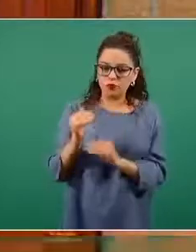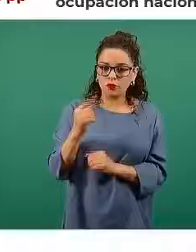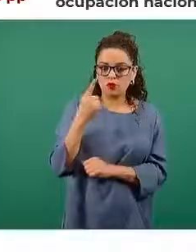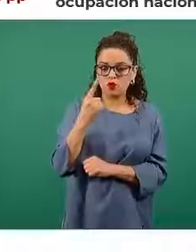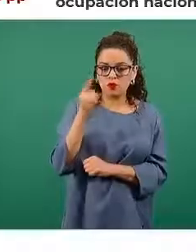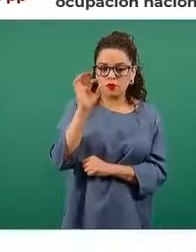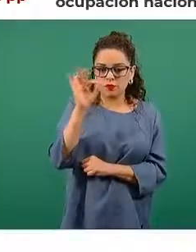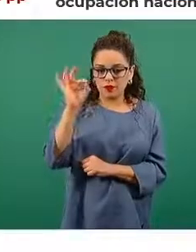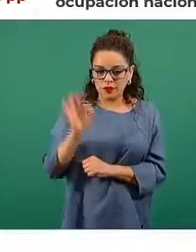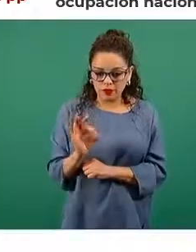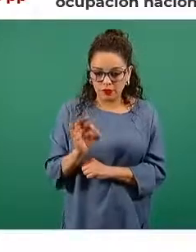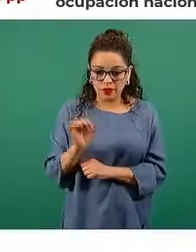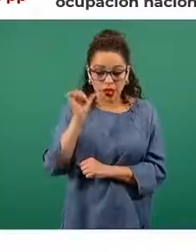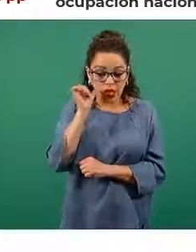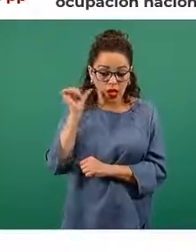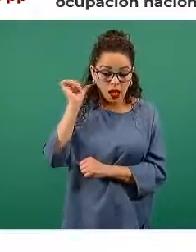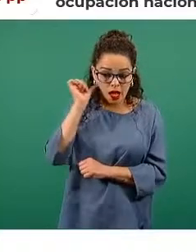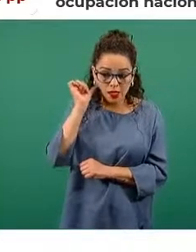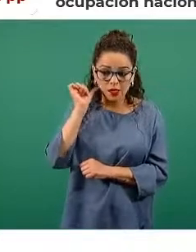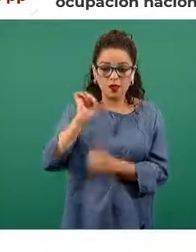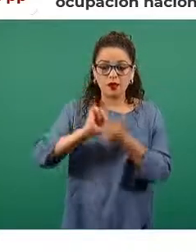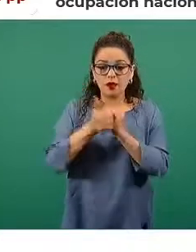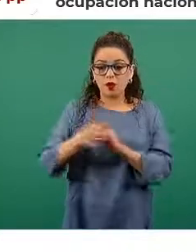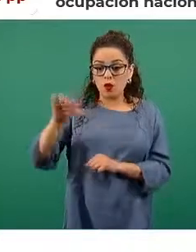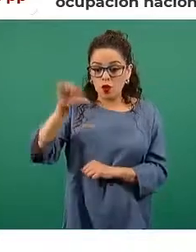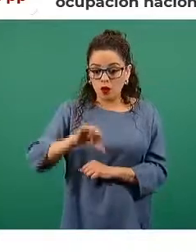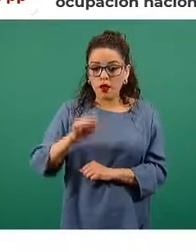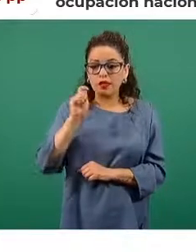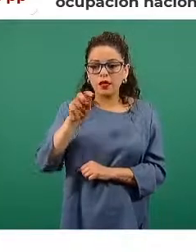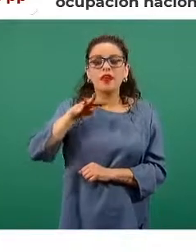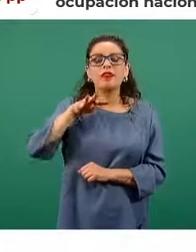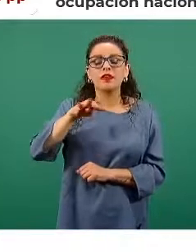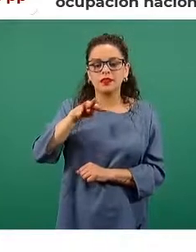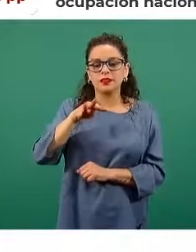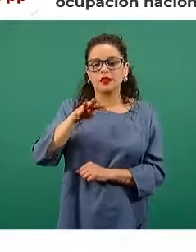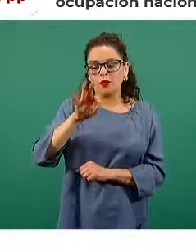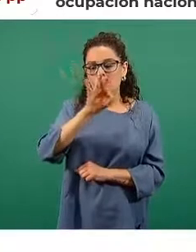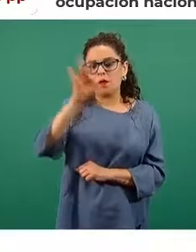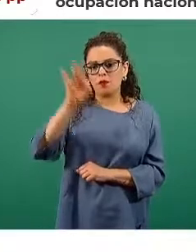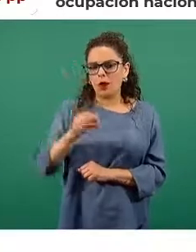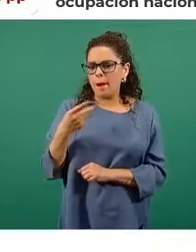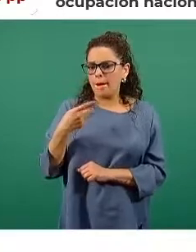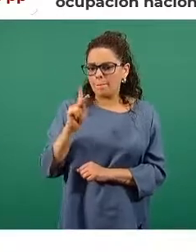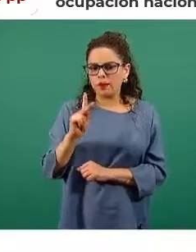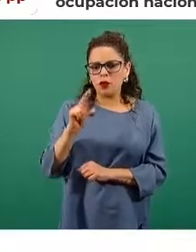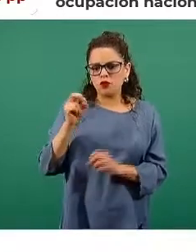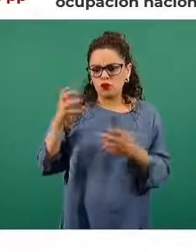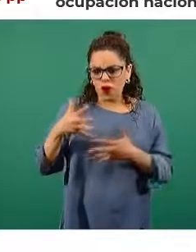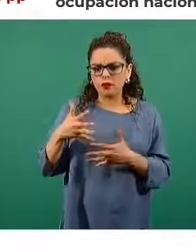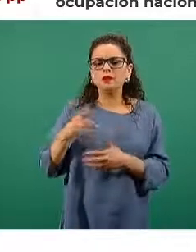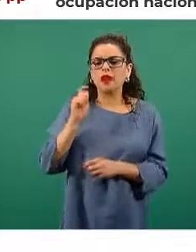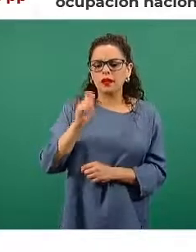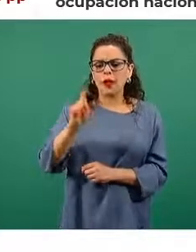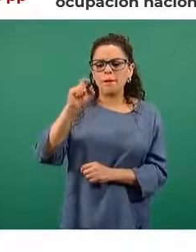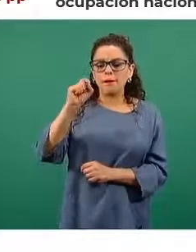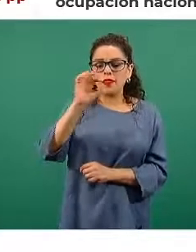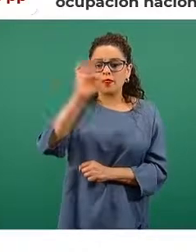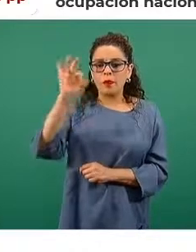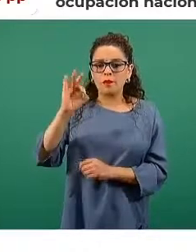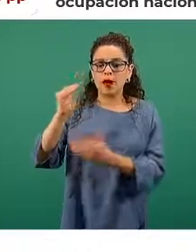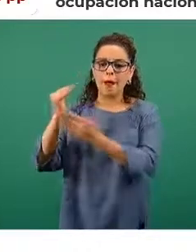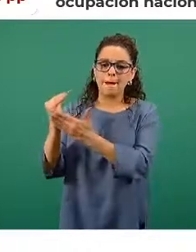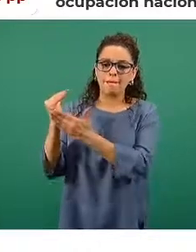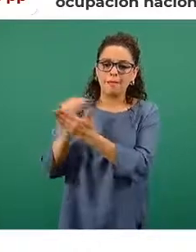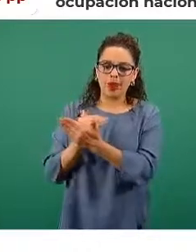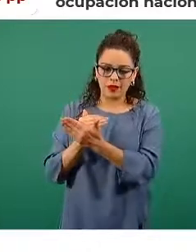estar la media nacional en un 19%, aún así está por debajo del 20% esta media nacional, lo cual es un nivel